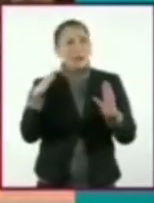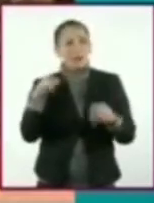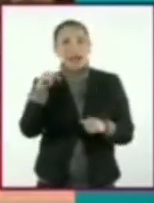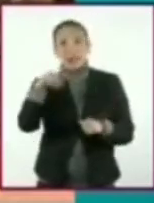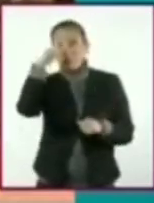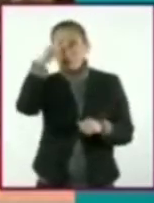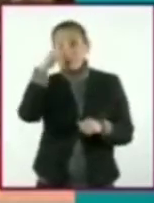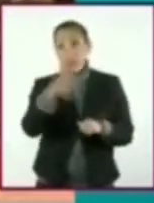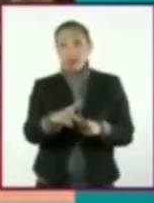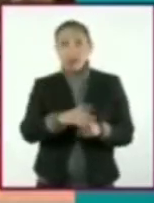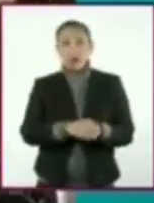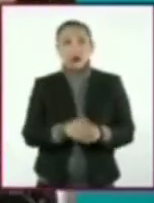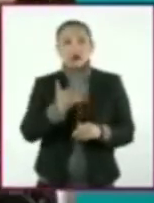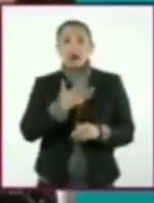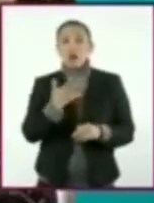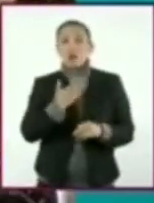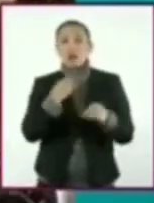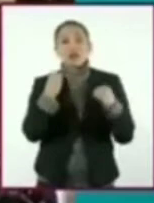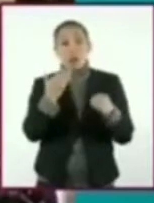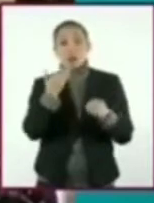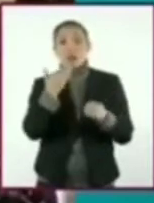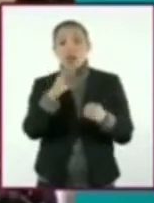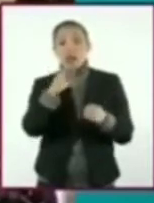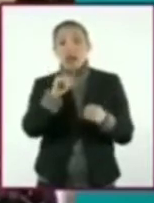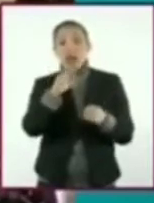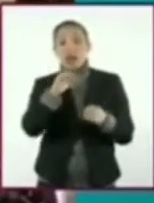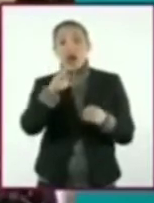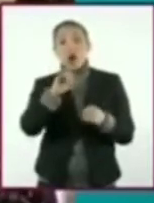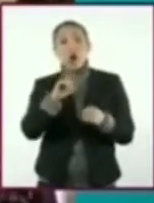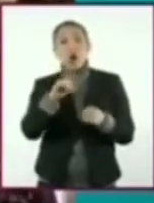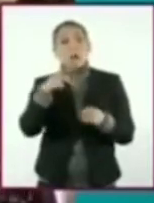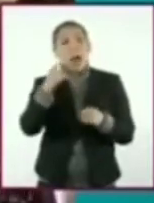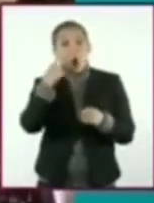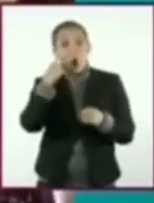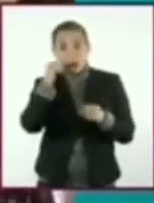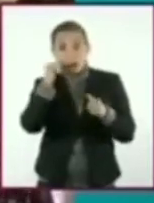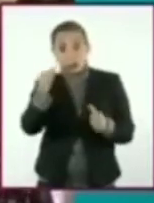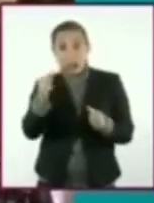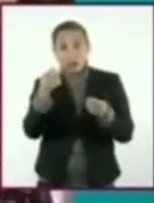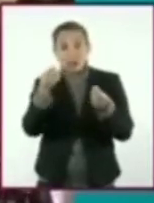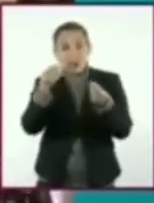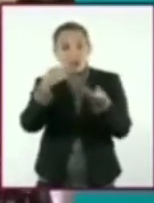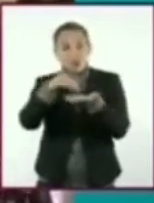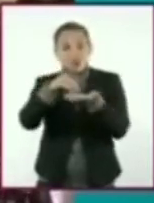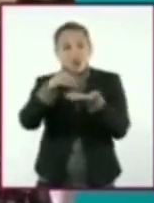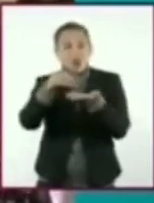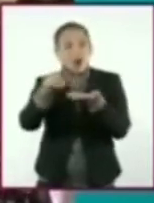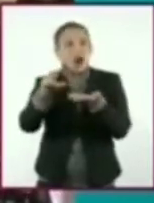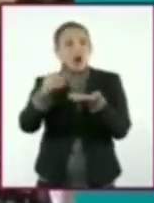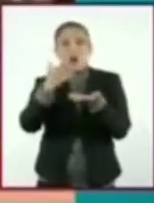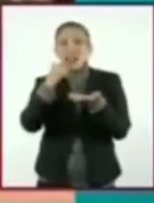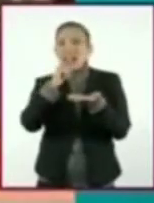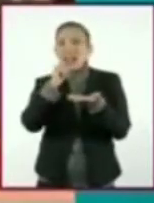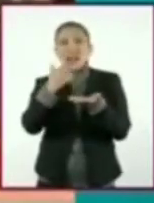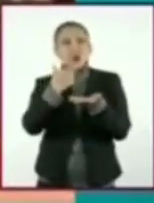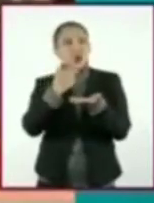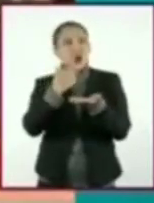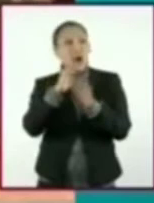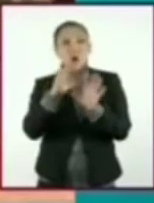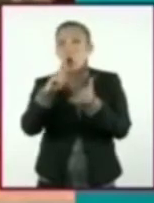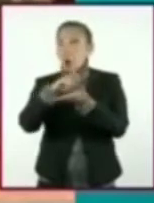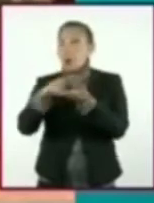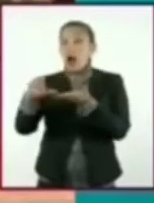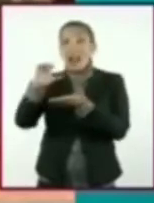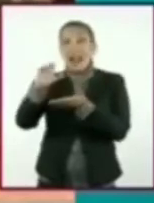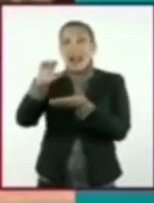Aquí en México tenemos muy buen cacao, pero chéquense la textura de esto. Esto no tiene nada de azúcar, ¿eh? No estoy